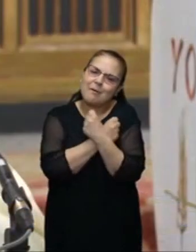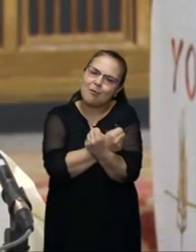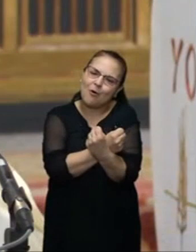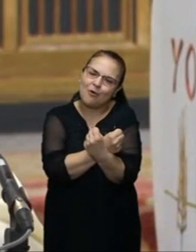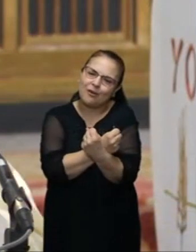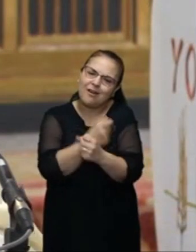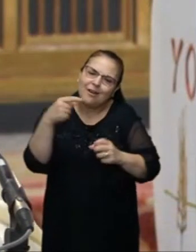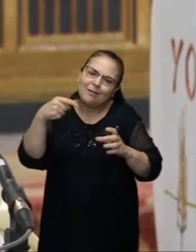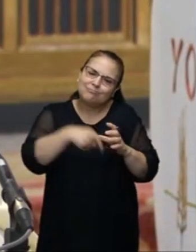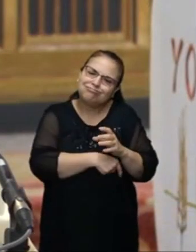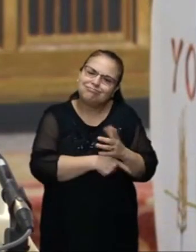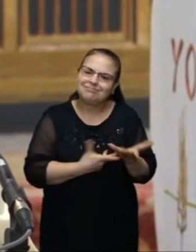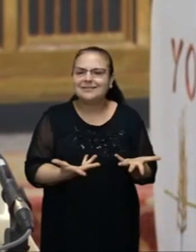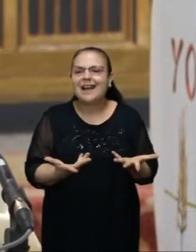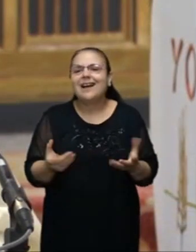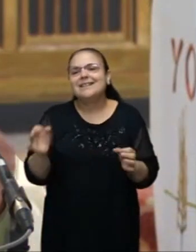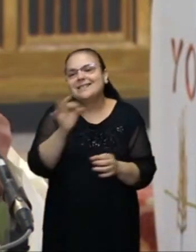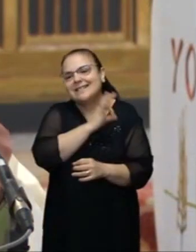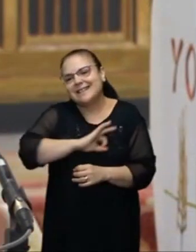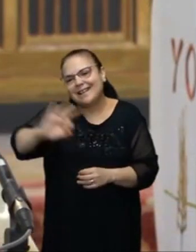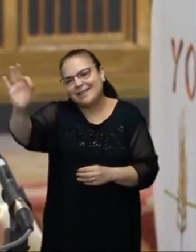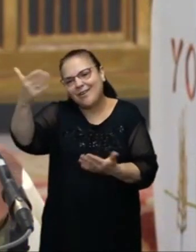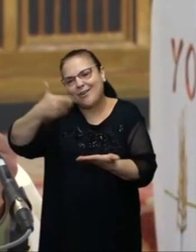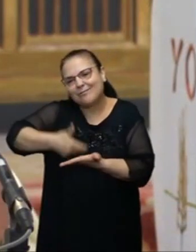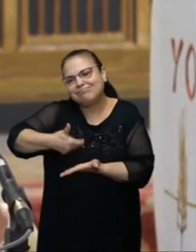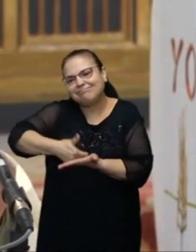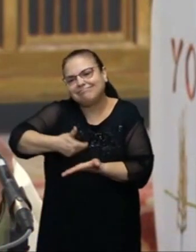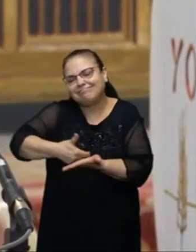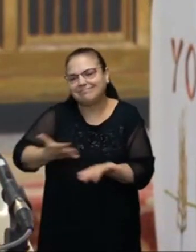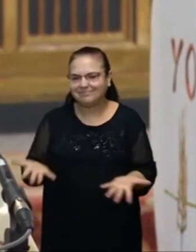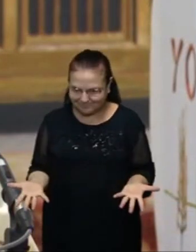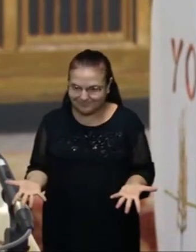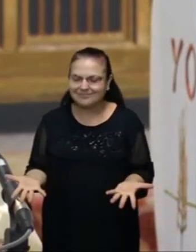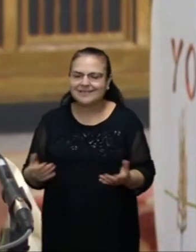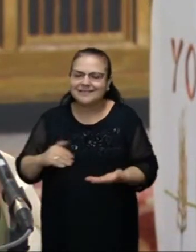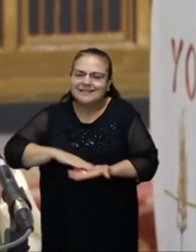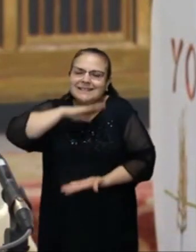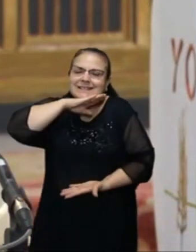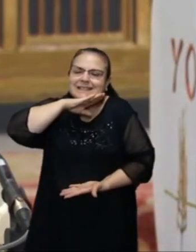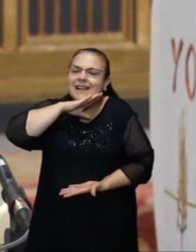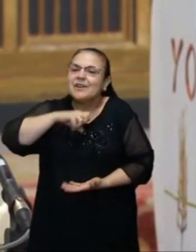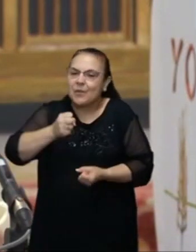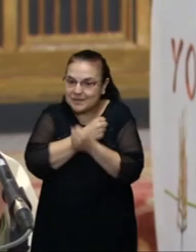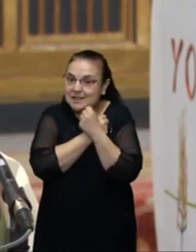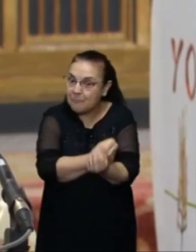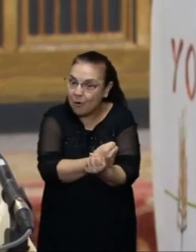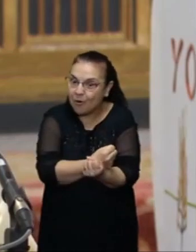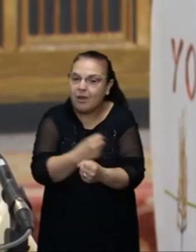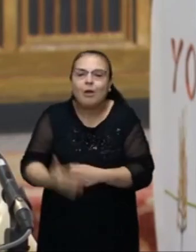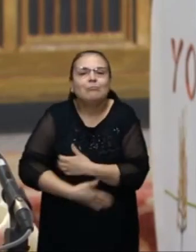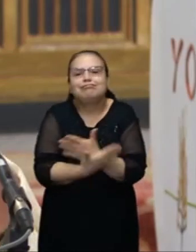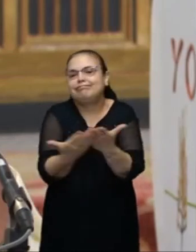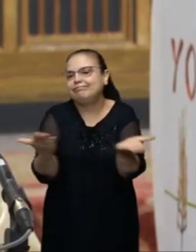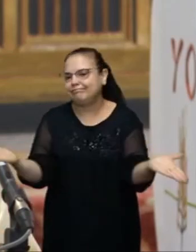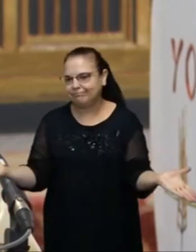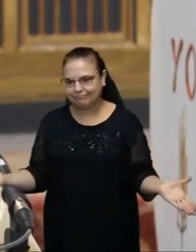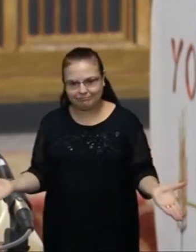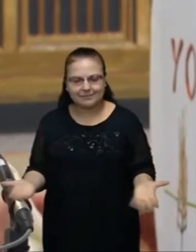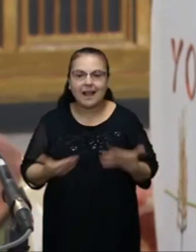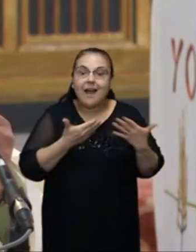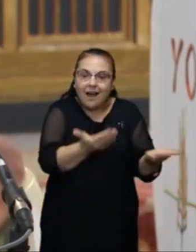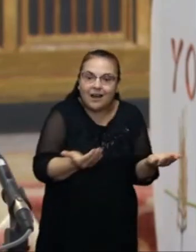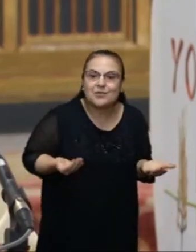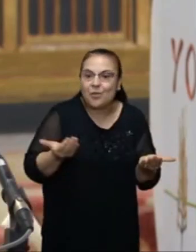que el Señor te atraviese cada día con su amor y que lleno y llena de ese amor lo des a los demás, atendiendo a todos, con ese